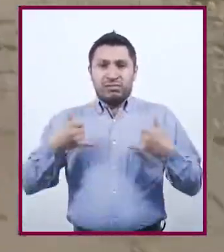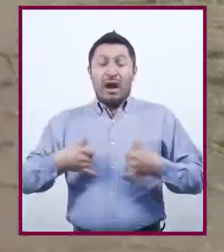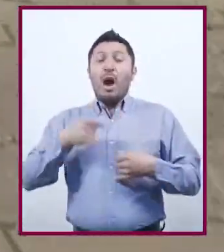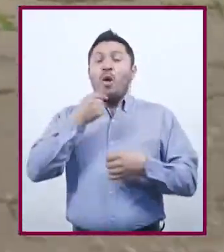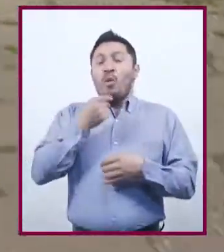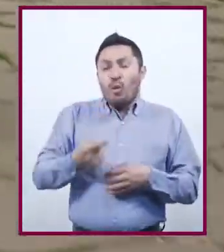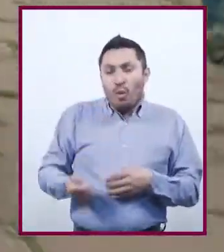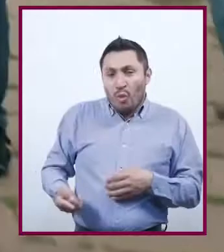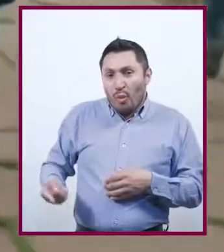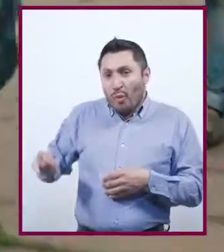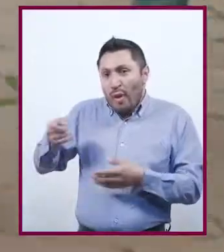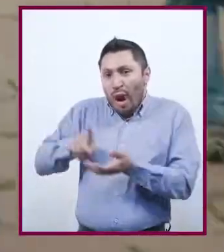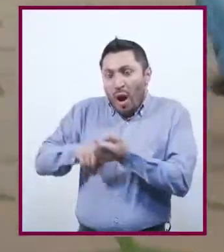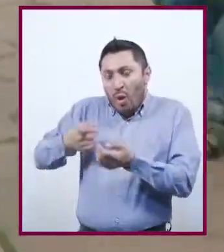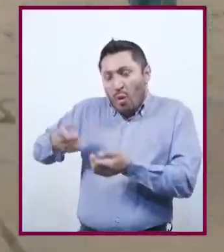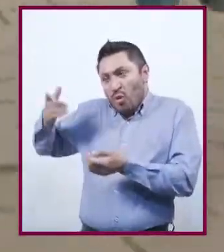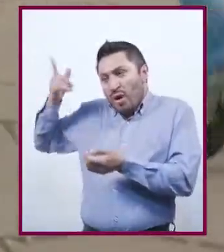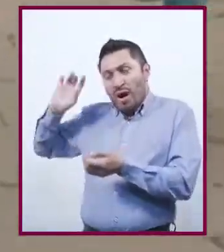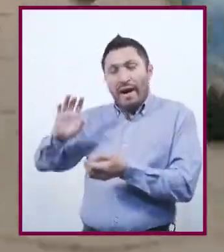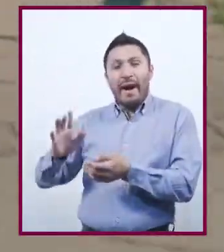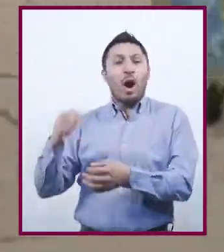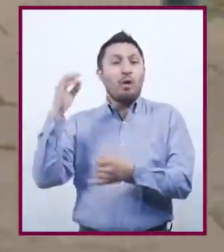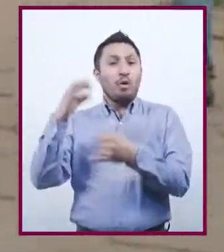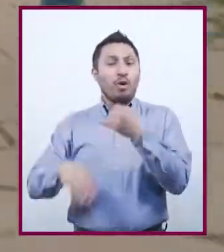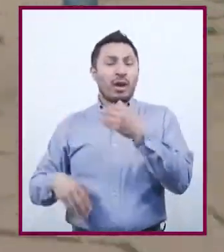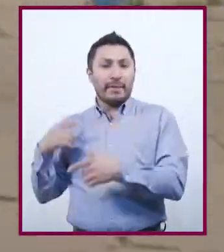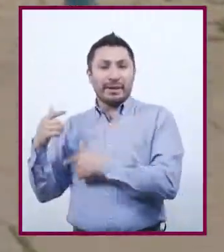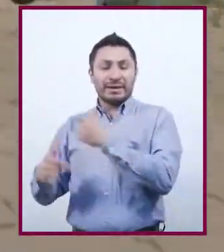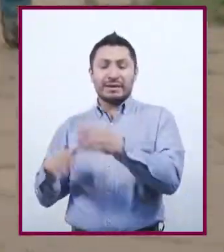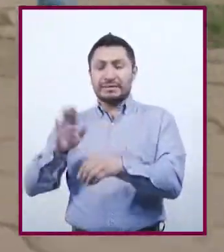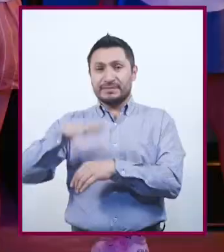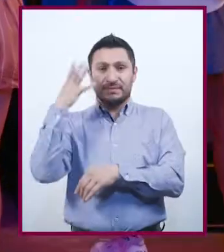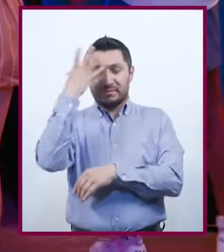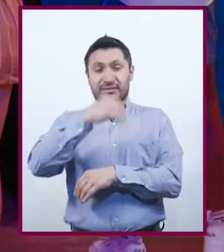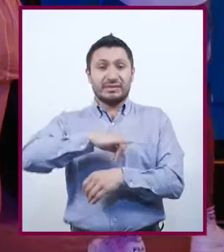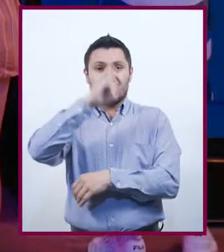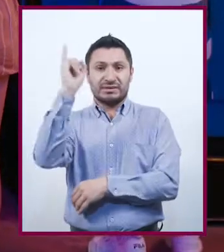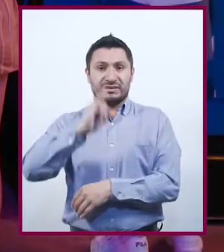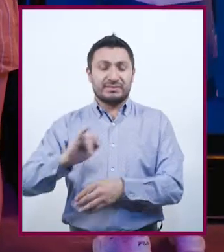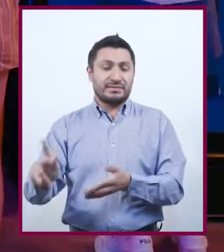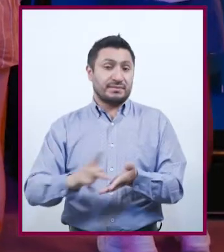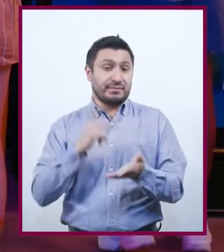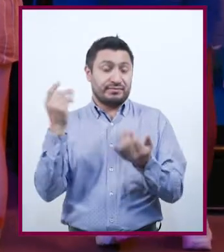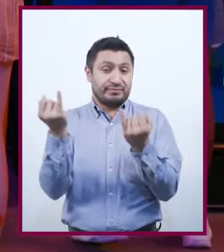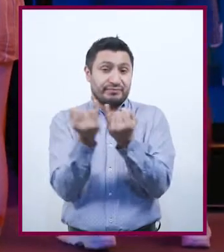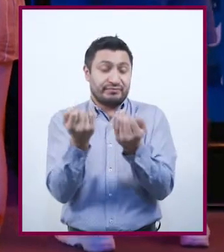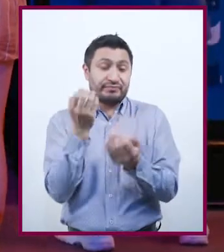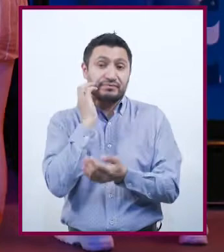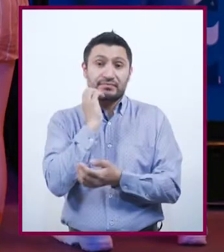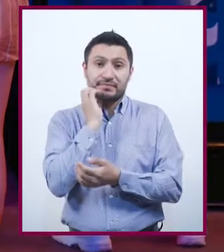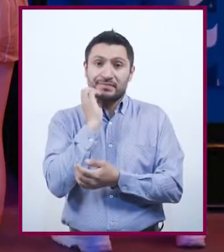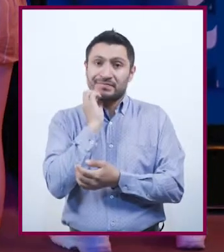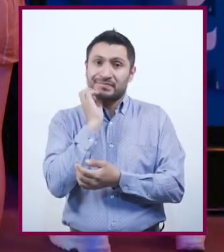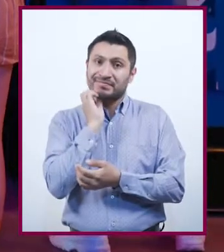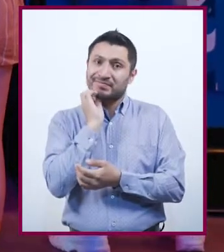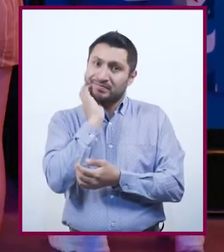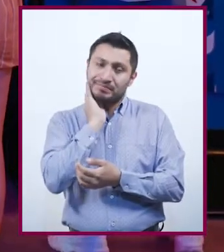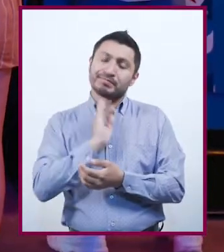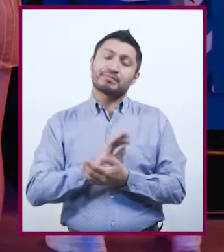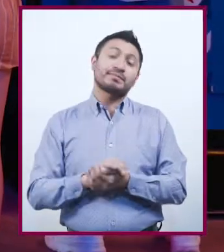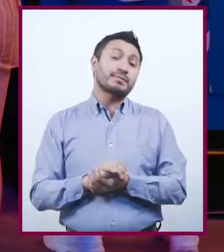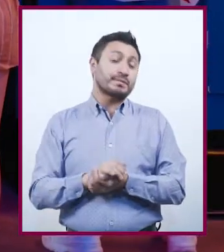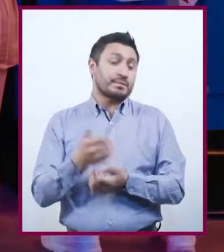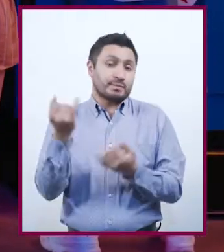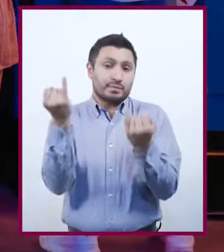pensamientos enfermos que incitaban a las personas a hacerle daño a los jóvenes de ese entonces. Y bueno, mis papás y otros testigos aseguran que